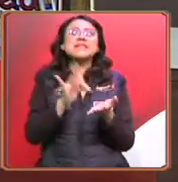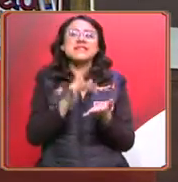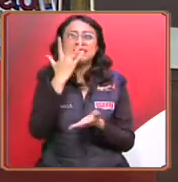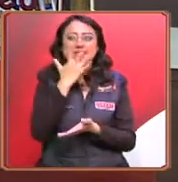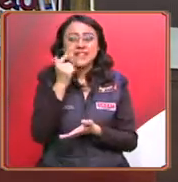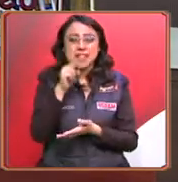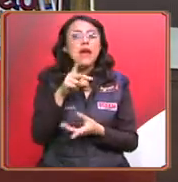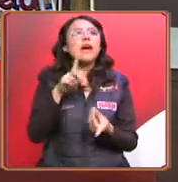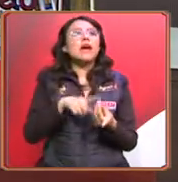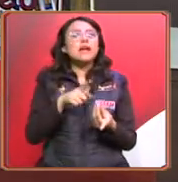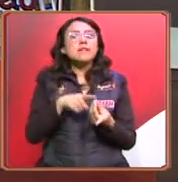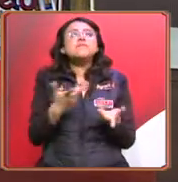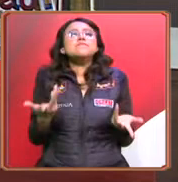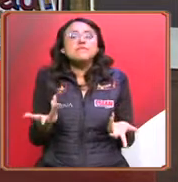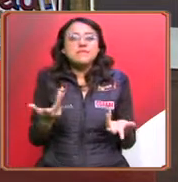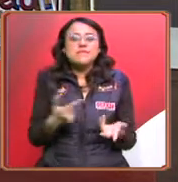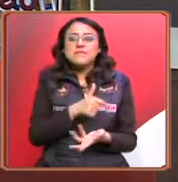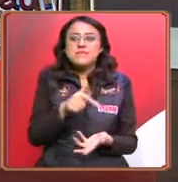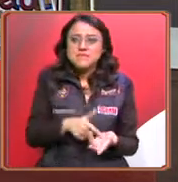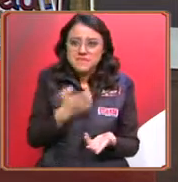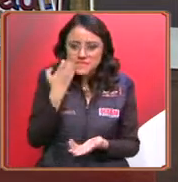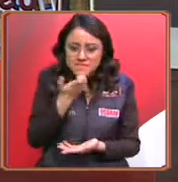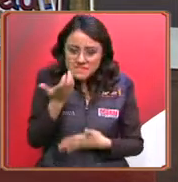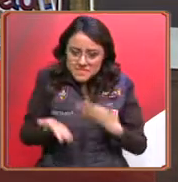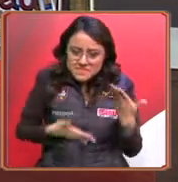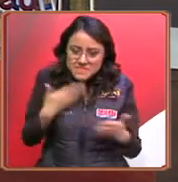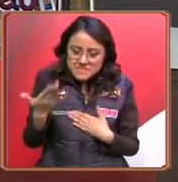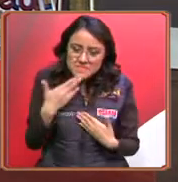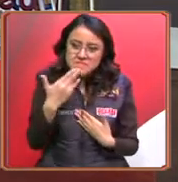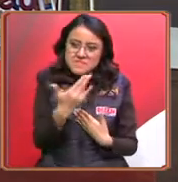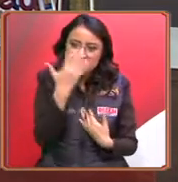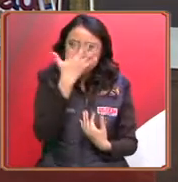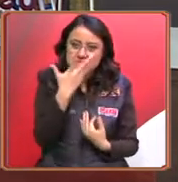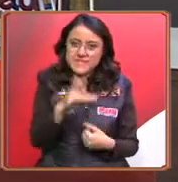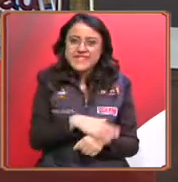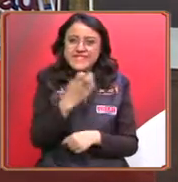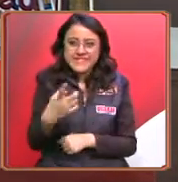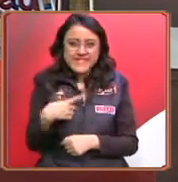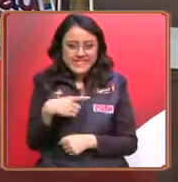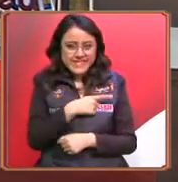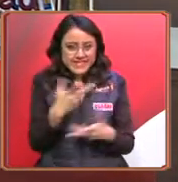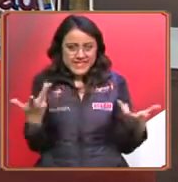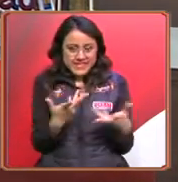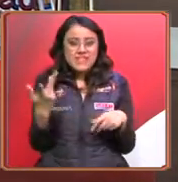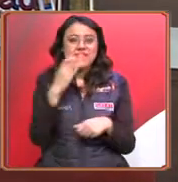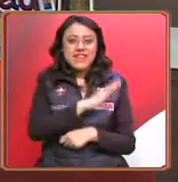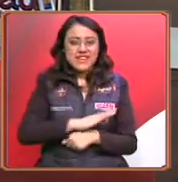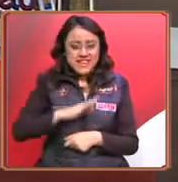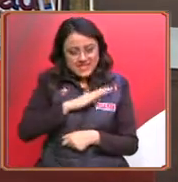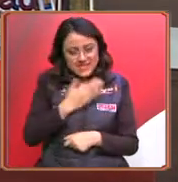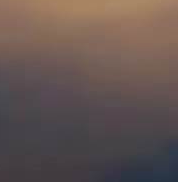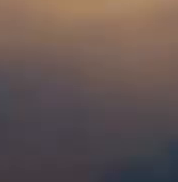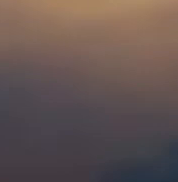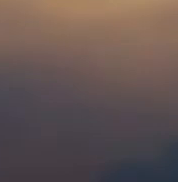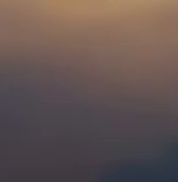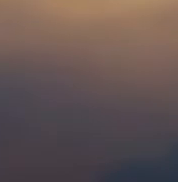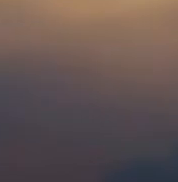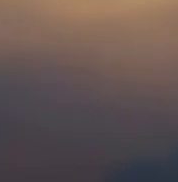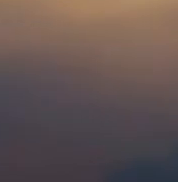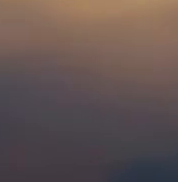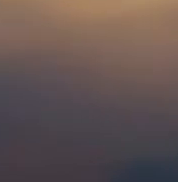toda. Y ahora, a disfrutar de su escuela, a gozarla, que de eso se trata. Felicidades y enhorabuena.